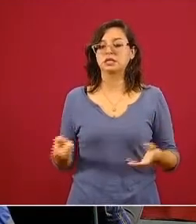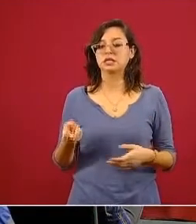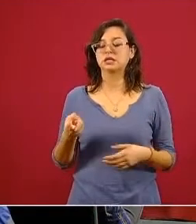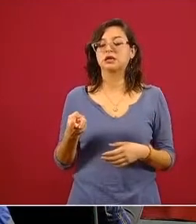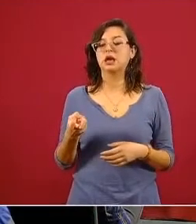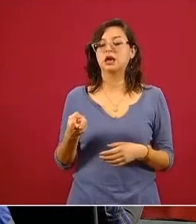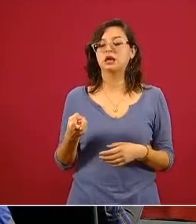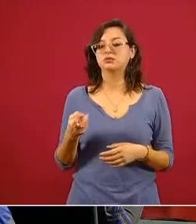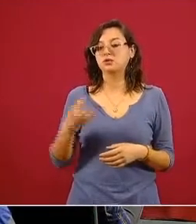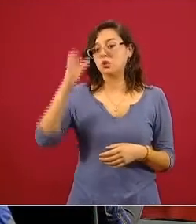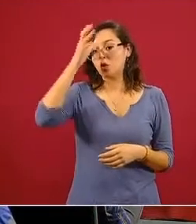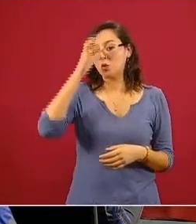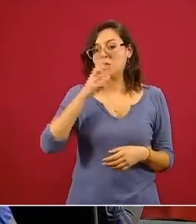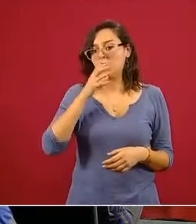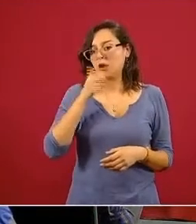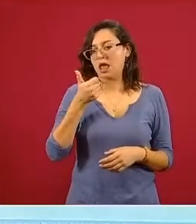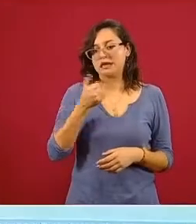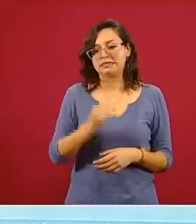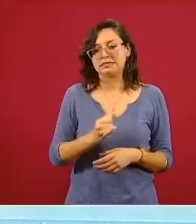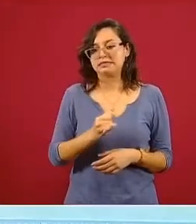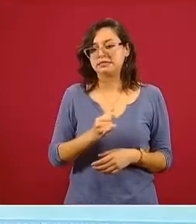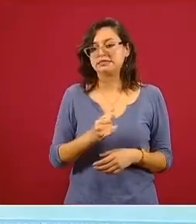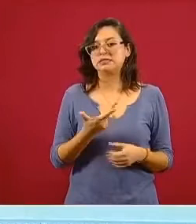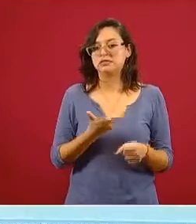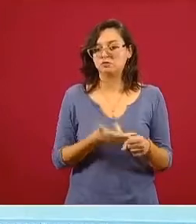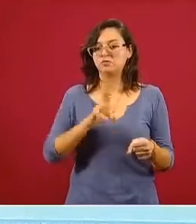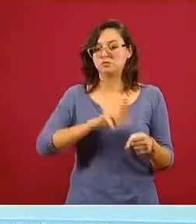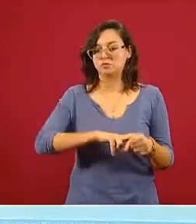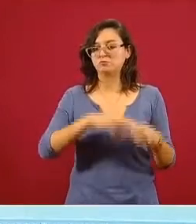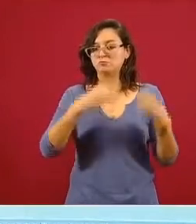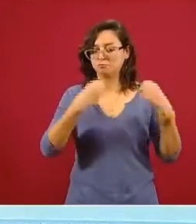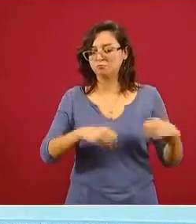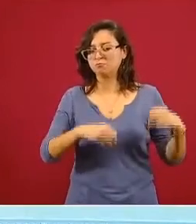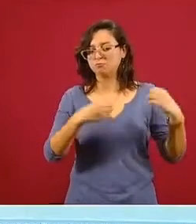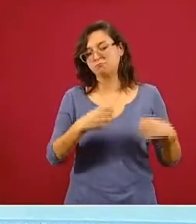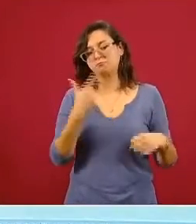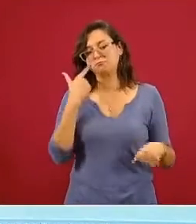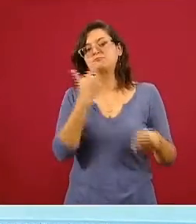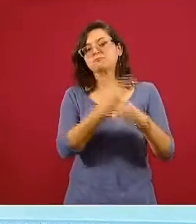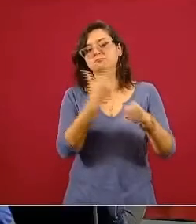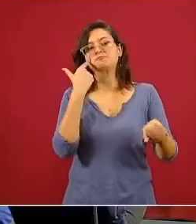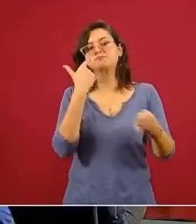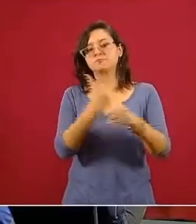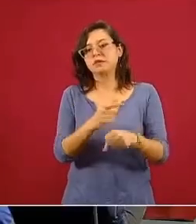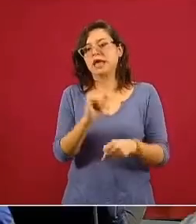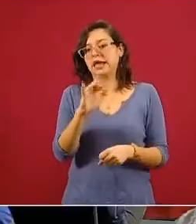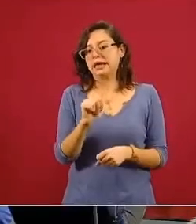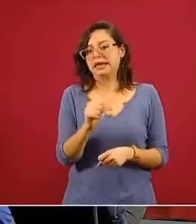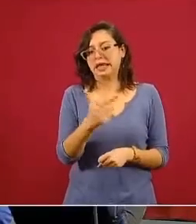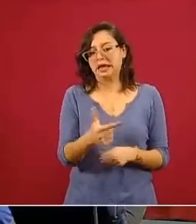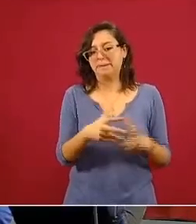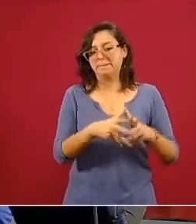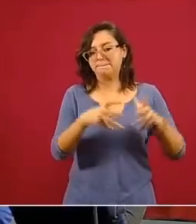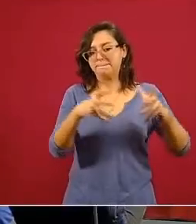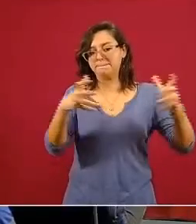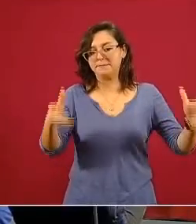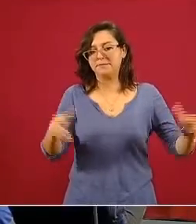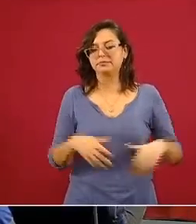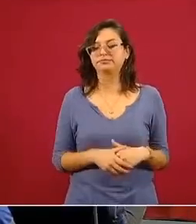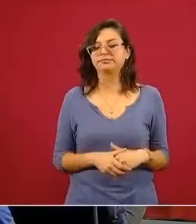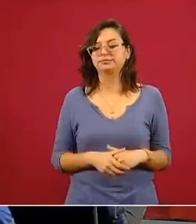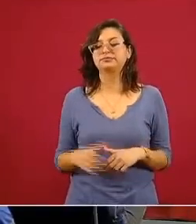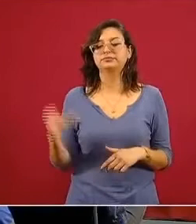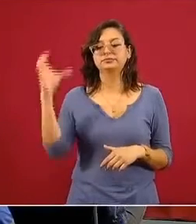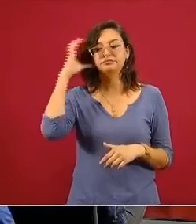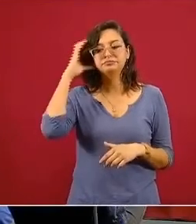caso de Coahuila de también la ocupación hospitalaria. Vemos cómo la hospitalización general se incrementa. Camas